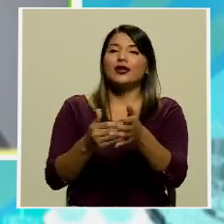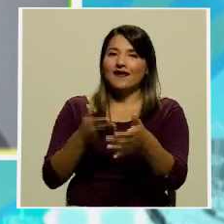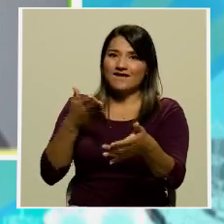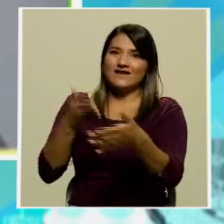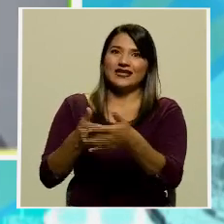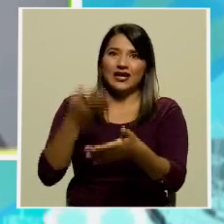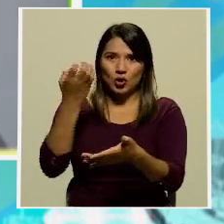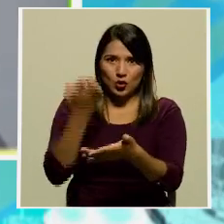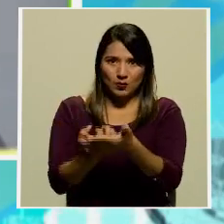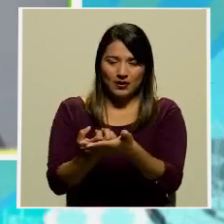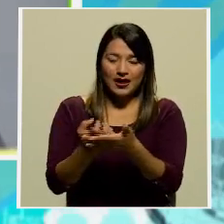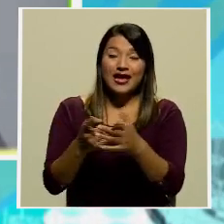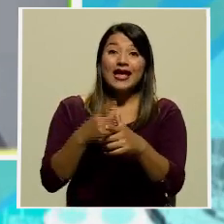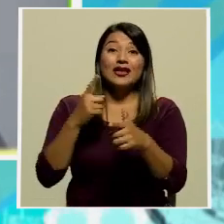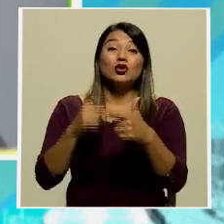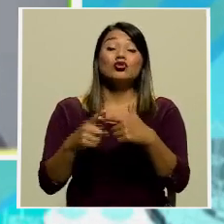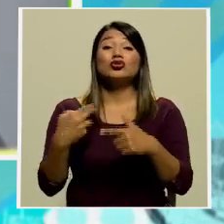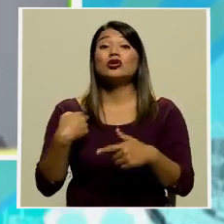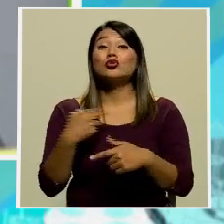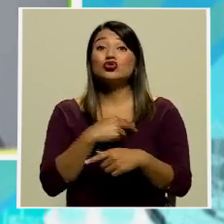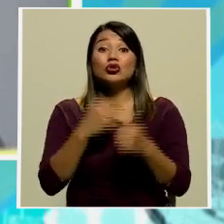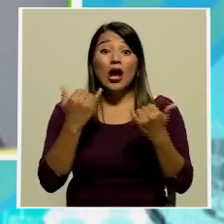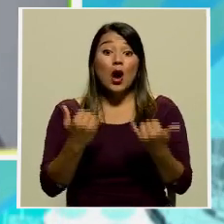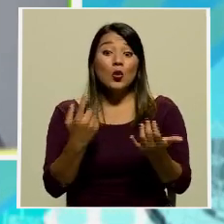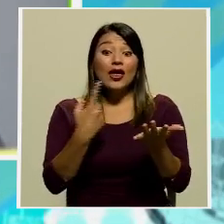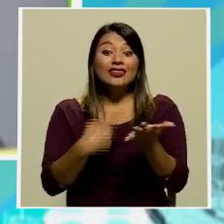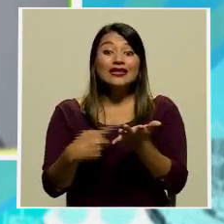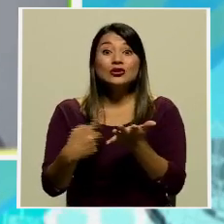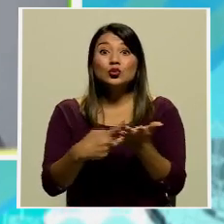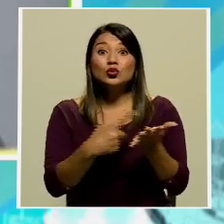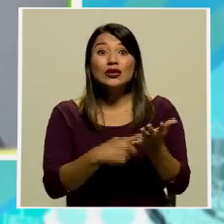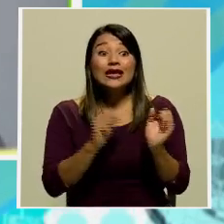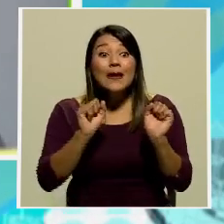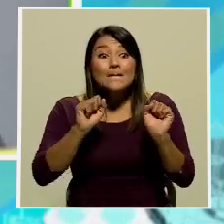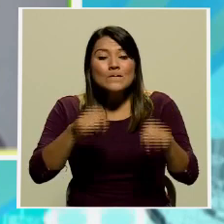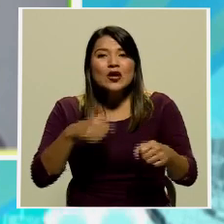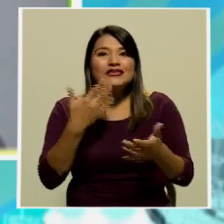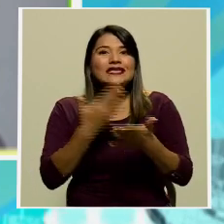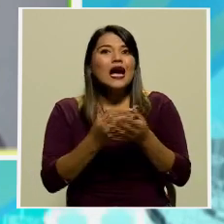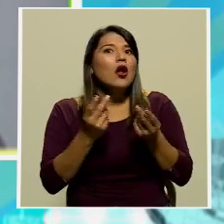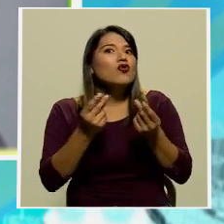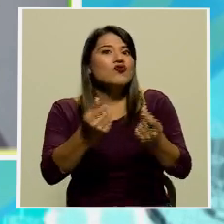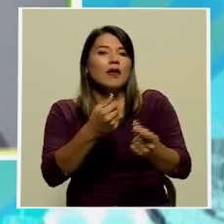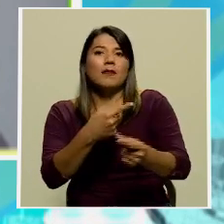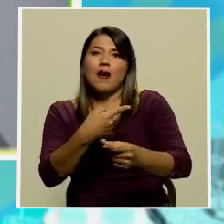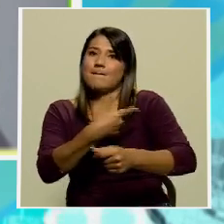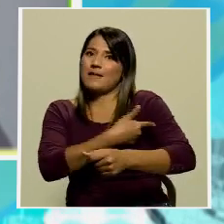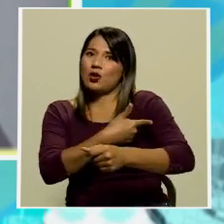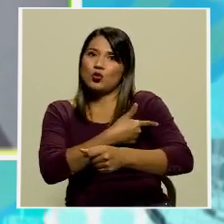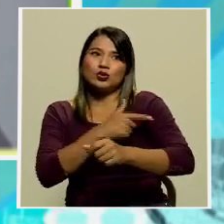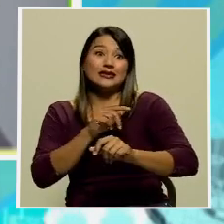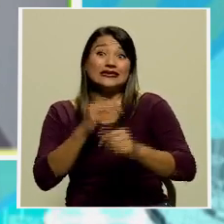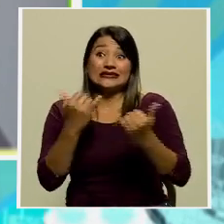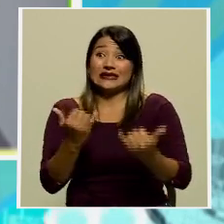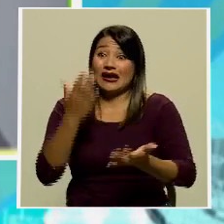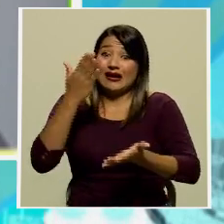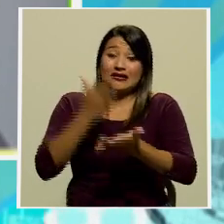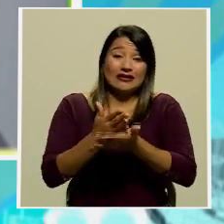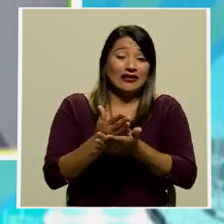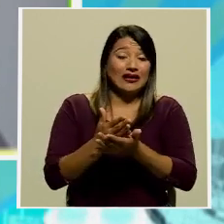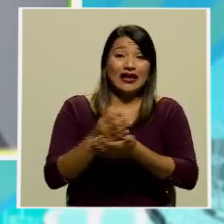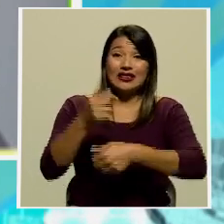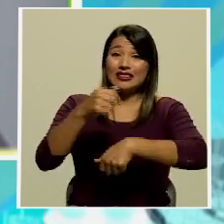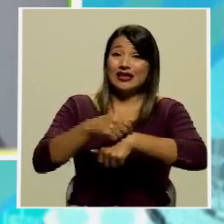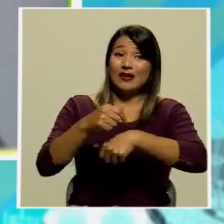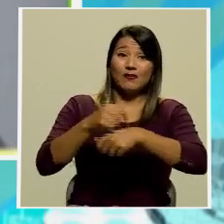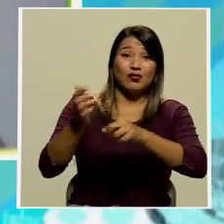lo que estamos discutiendo es que llegue pronto la vacuna, que dejemos de tener cuarentenas como la que estamos viviendo de